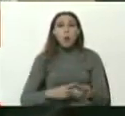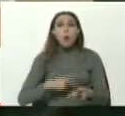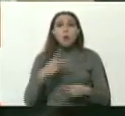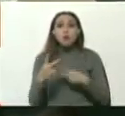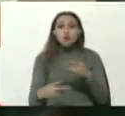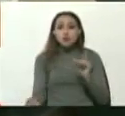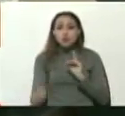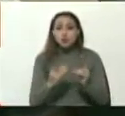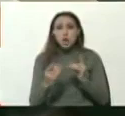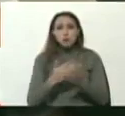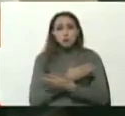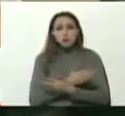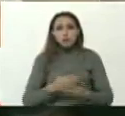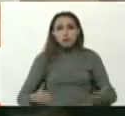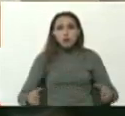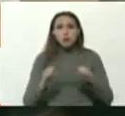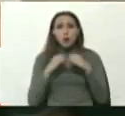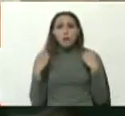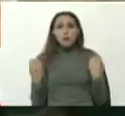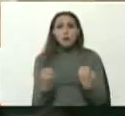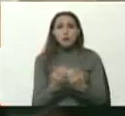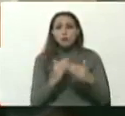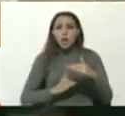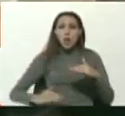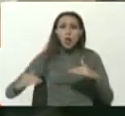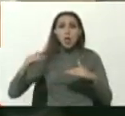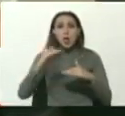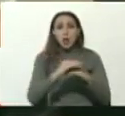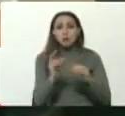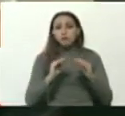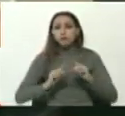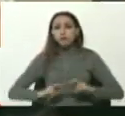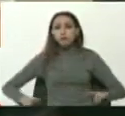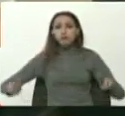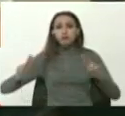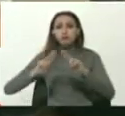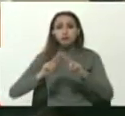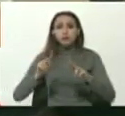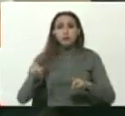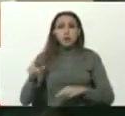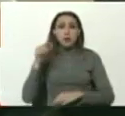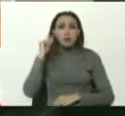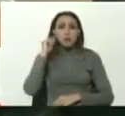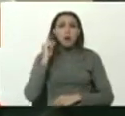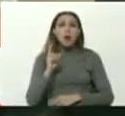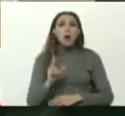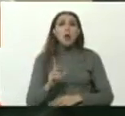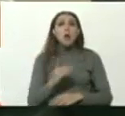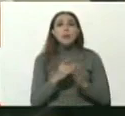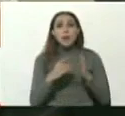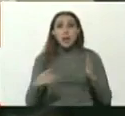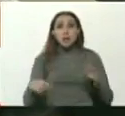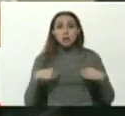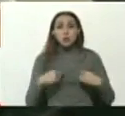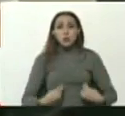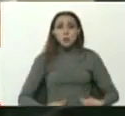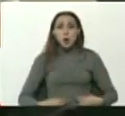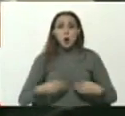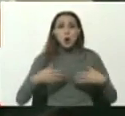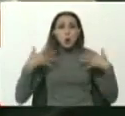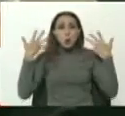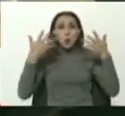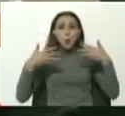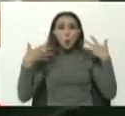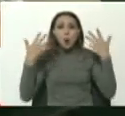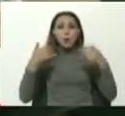genuino y cooperación con la Oficina de la Alta Comisionada de Naciones Unidas para los Derechos Humanos, siempre orientados por los